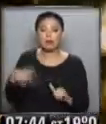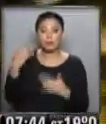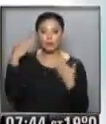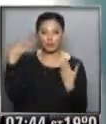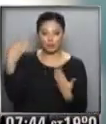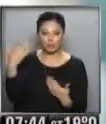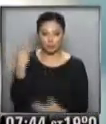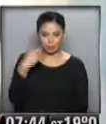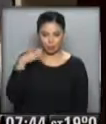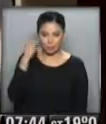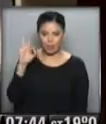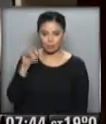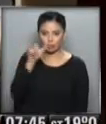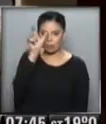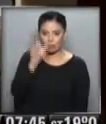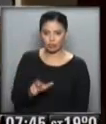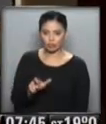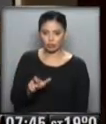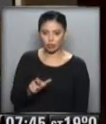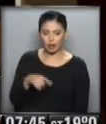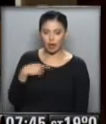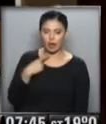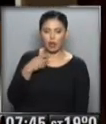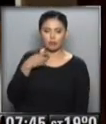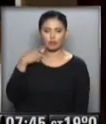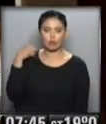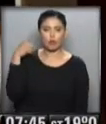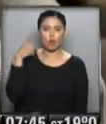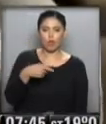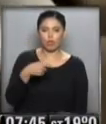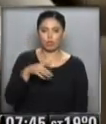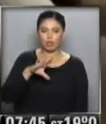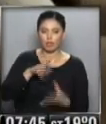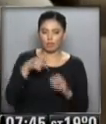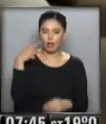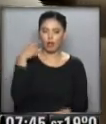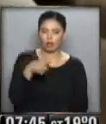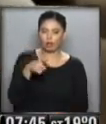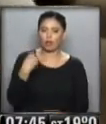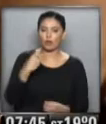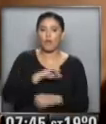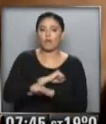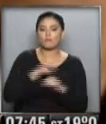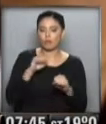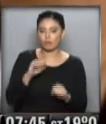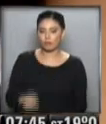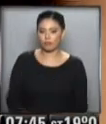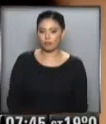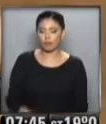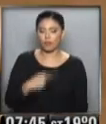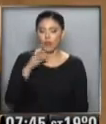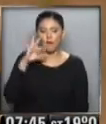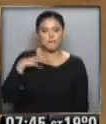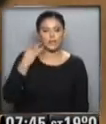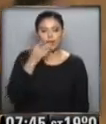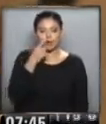mayo, y es Simón Radovitsky quien precisamente se va a vengar en manos de todos los anarquistas, poniéndole una bomba a Ramón Falcón. Una vida realmente